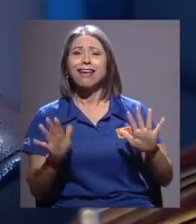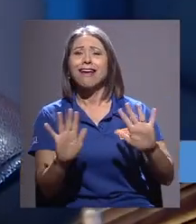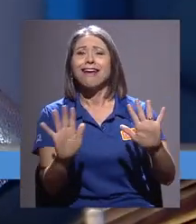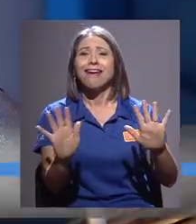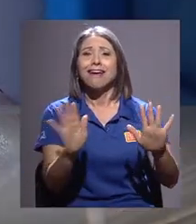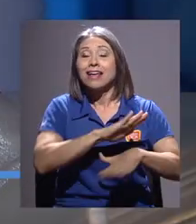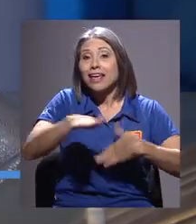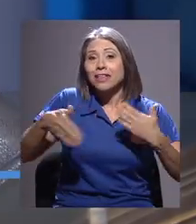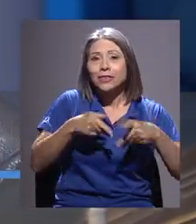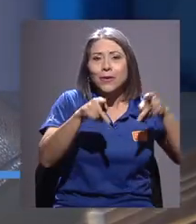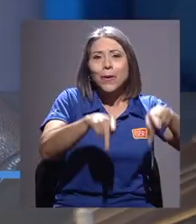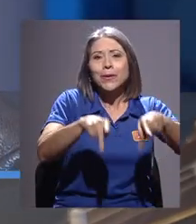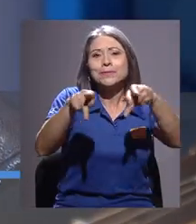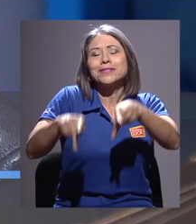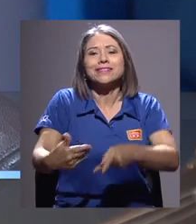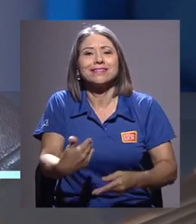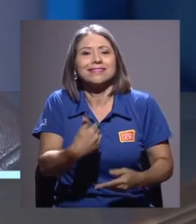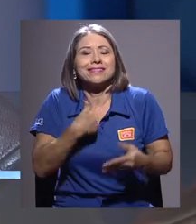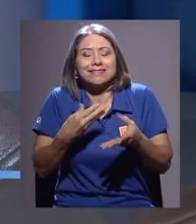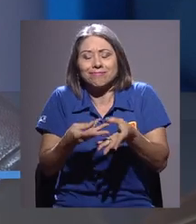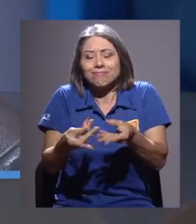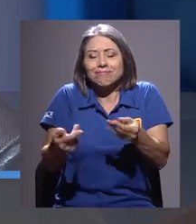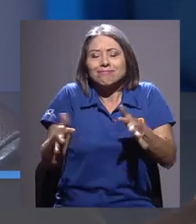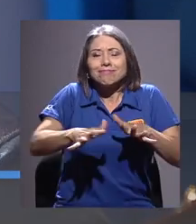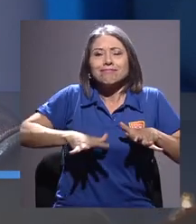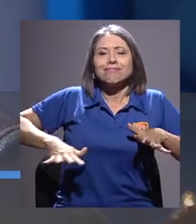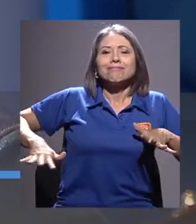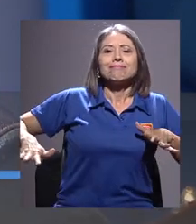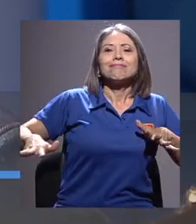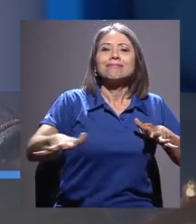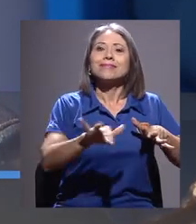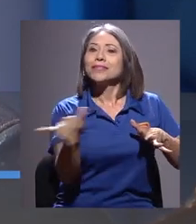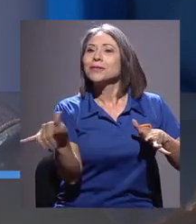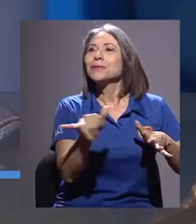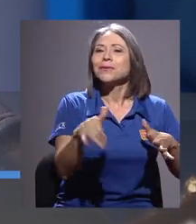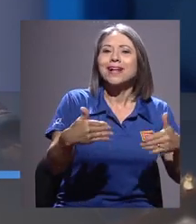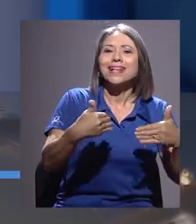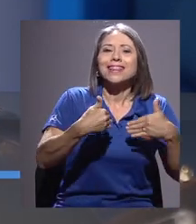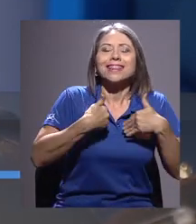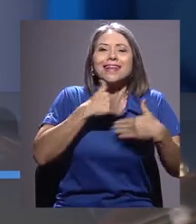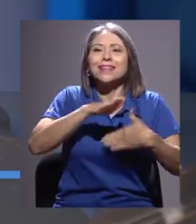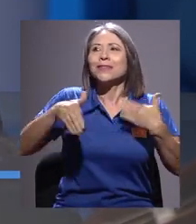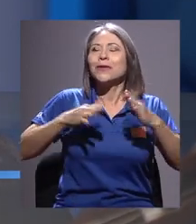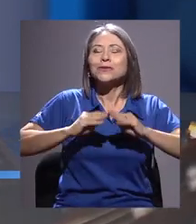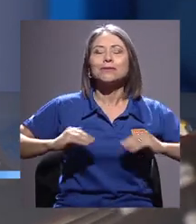tierra como tienen aire.